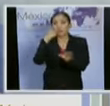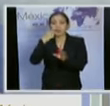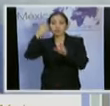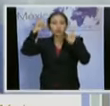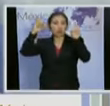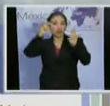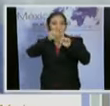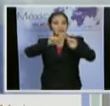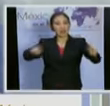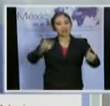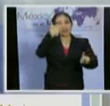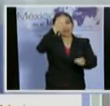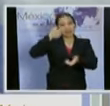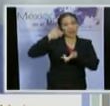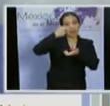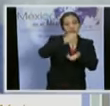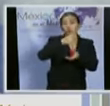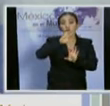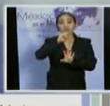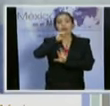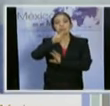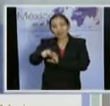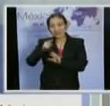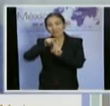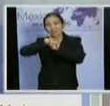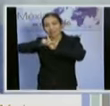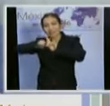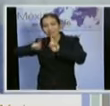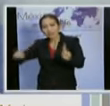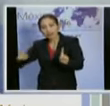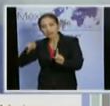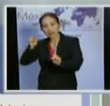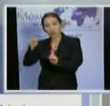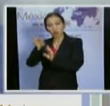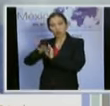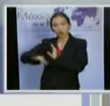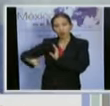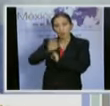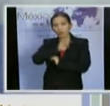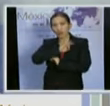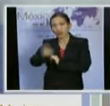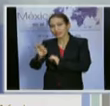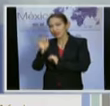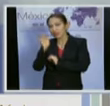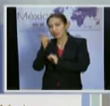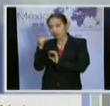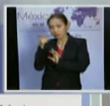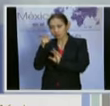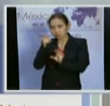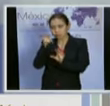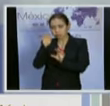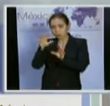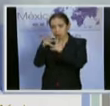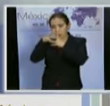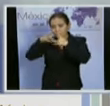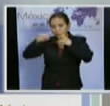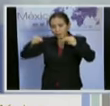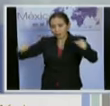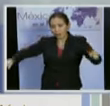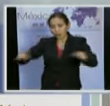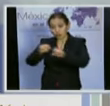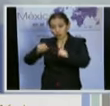de diferencia de ingresos, sino que estamos hablando también de un fenómeno que puede llegar al punto de diluir el